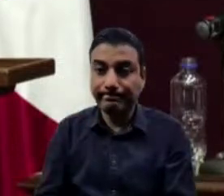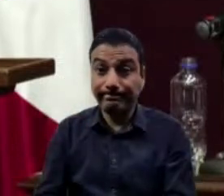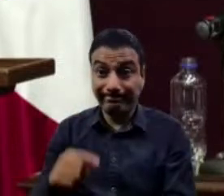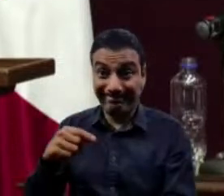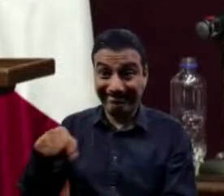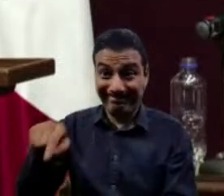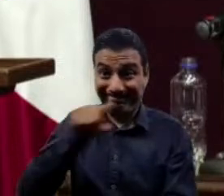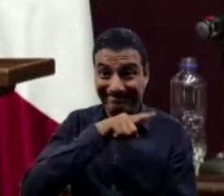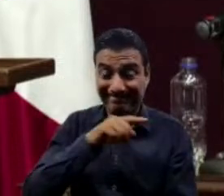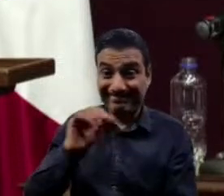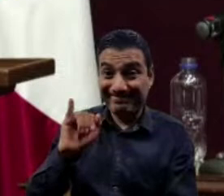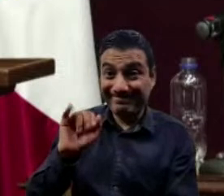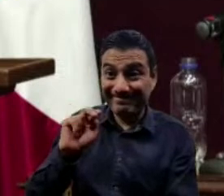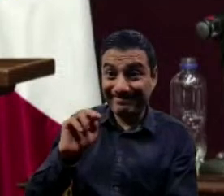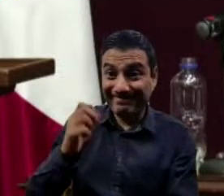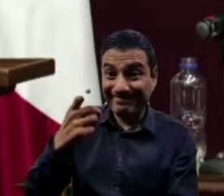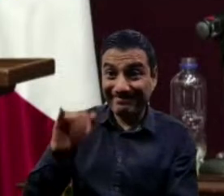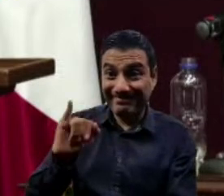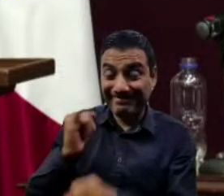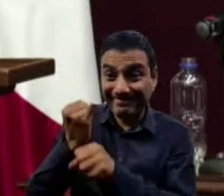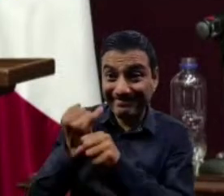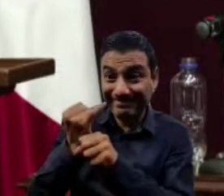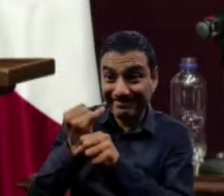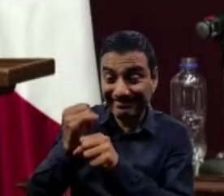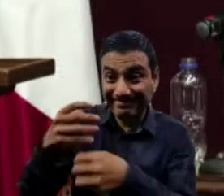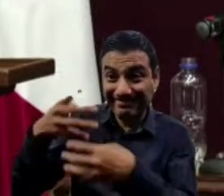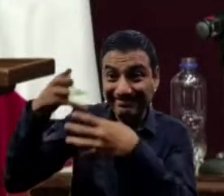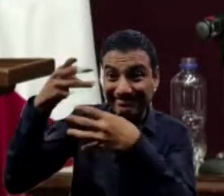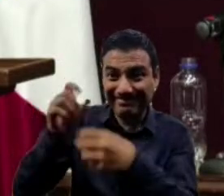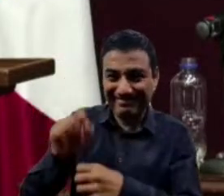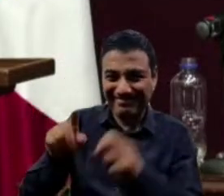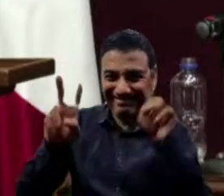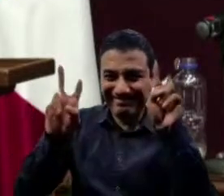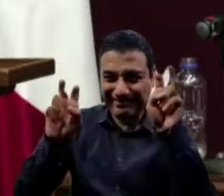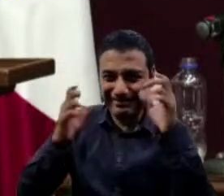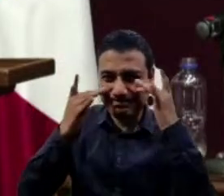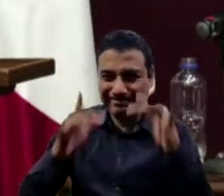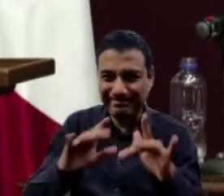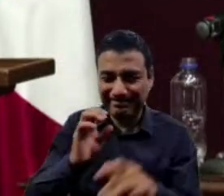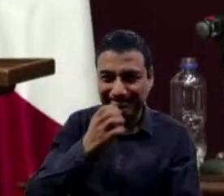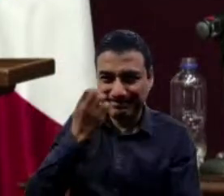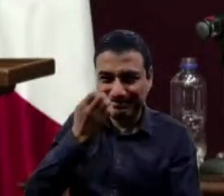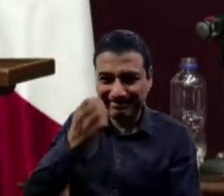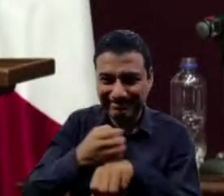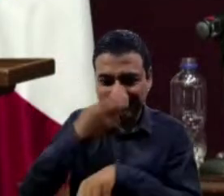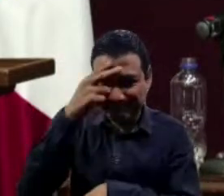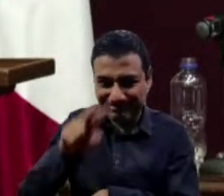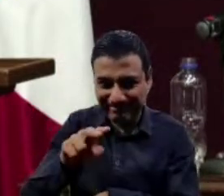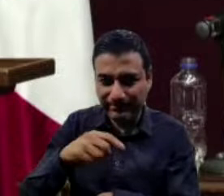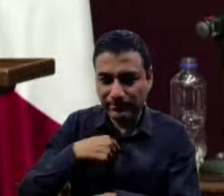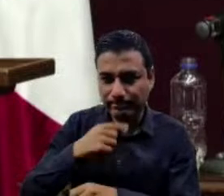del INEGI, encontramos la estadística referente a la tasa de abandono escolar en el Estado de México.